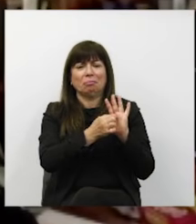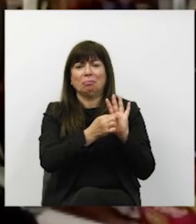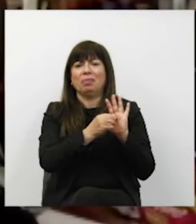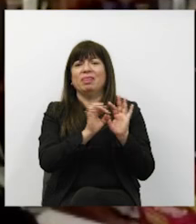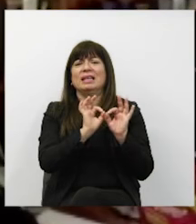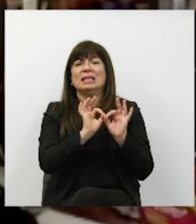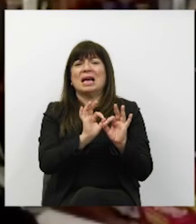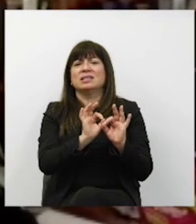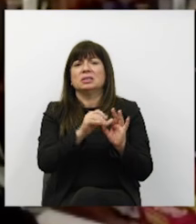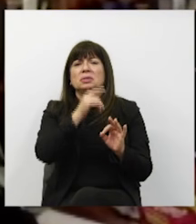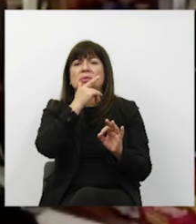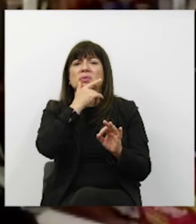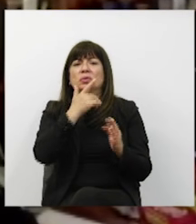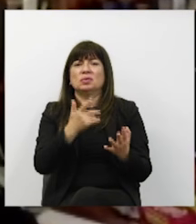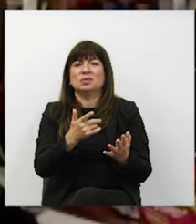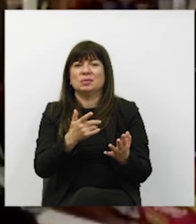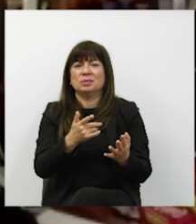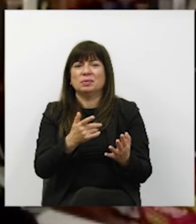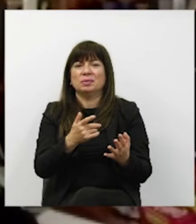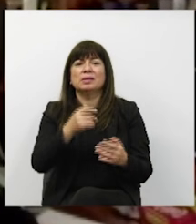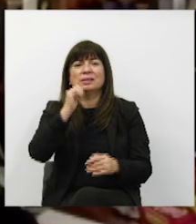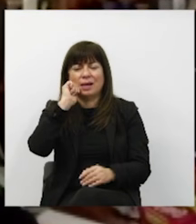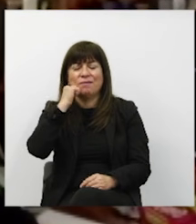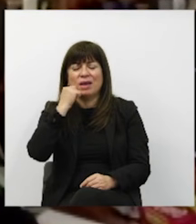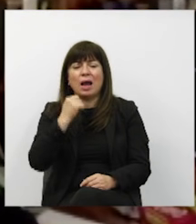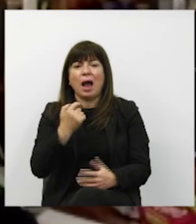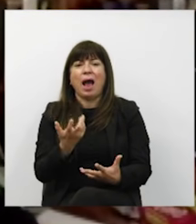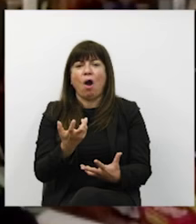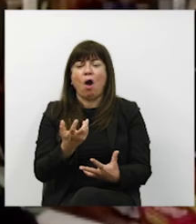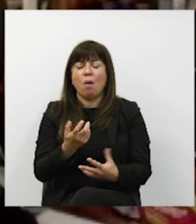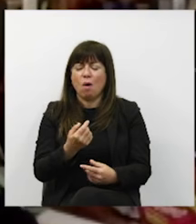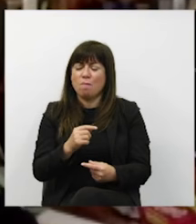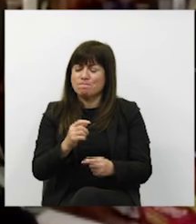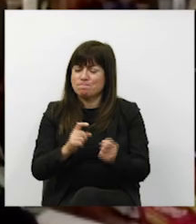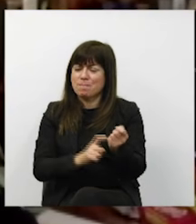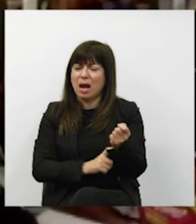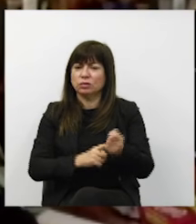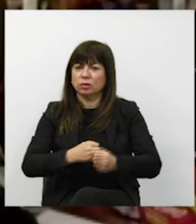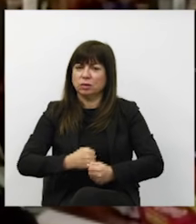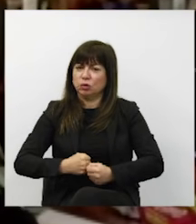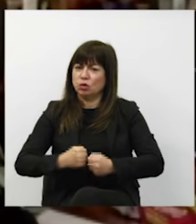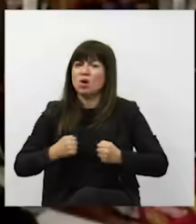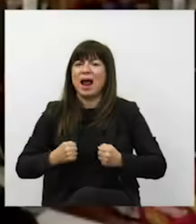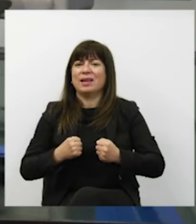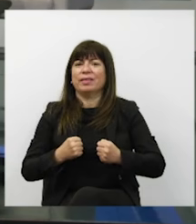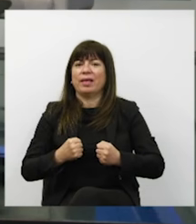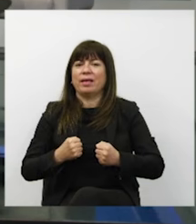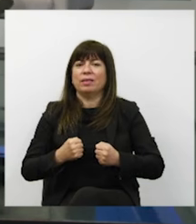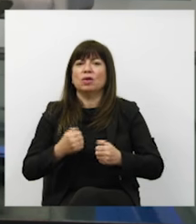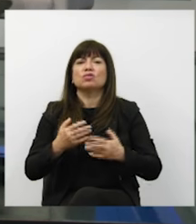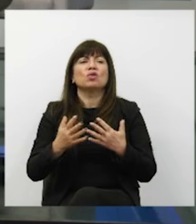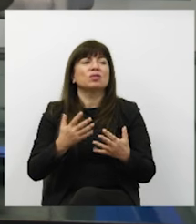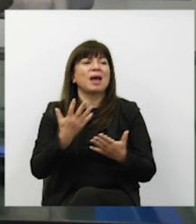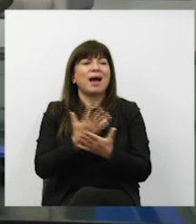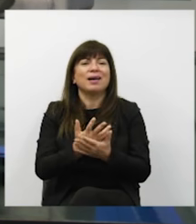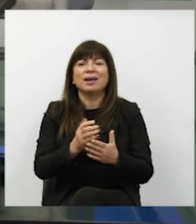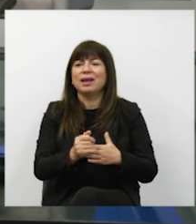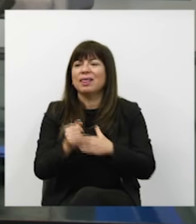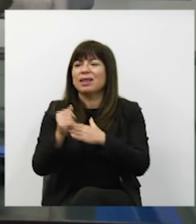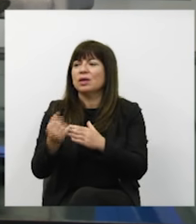se requiere un esfuerzo y se requieren personalidades que nos saquen de esa mala onda, y yo no los veo en ninguna parte. ¿Dónde están los líderes